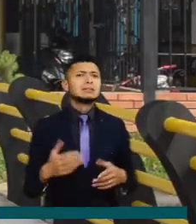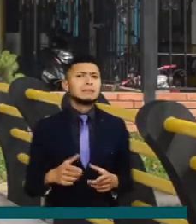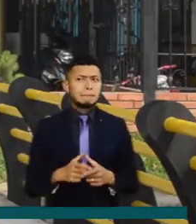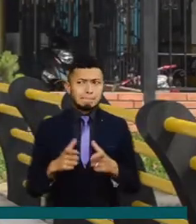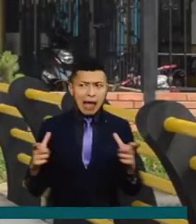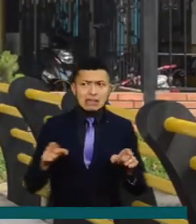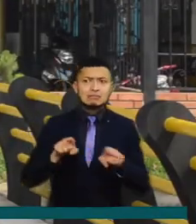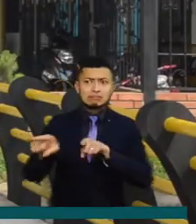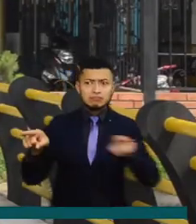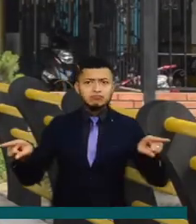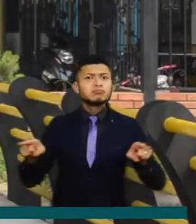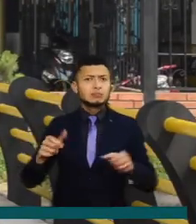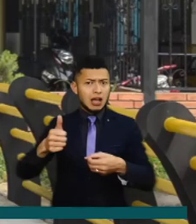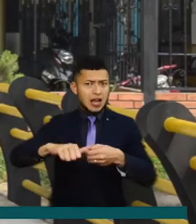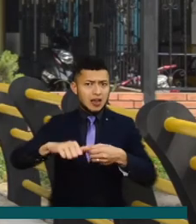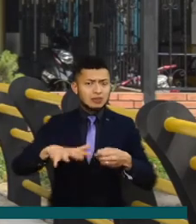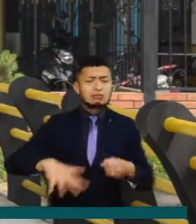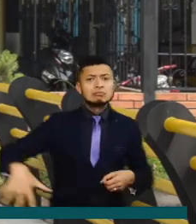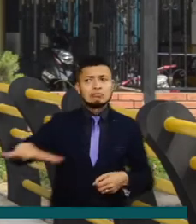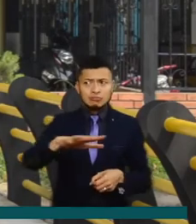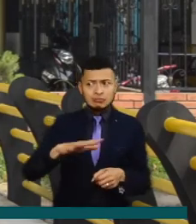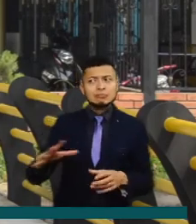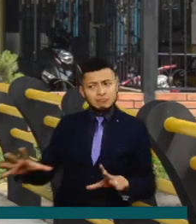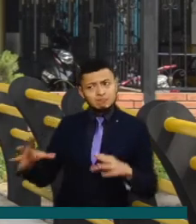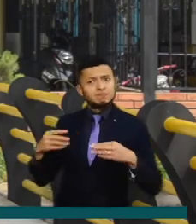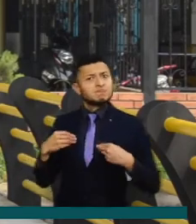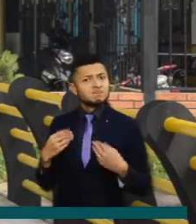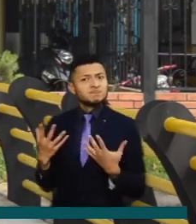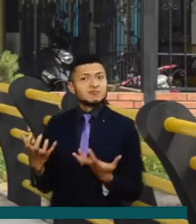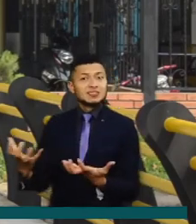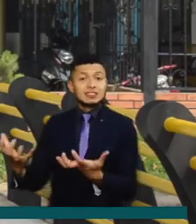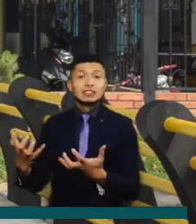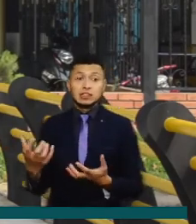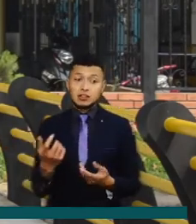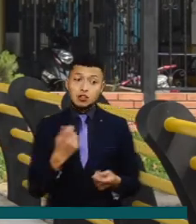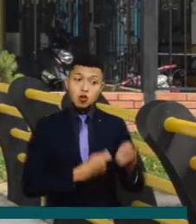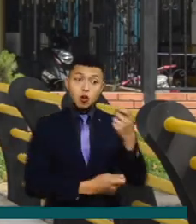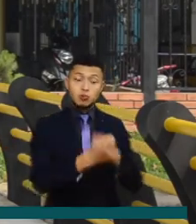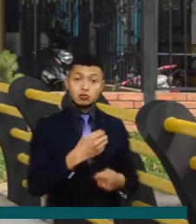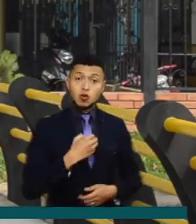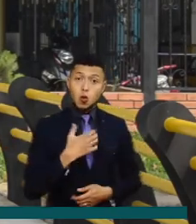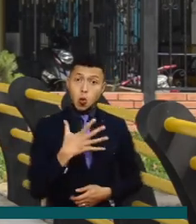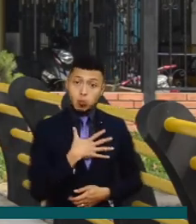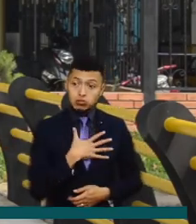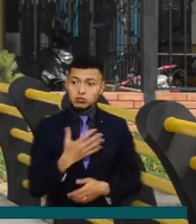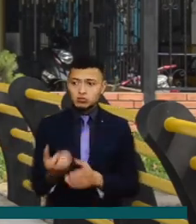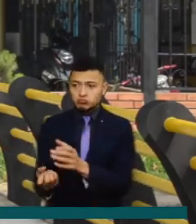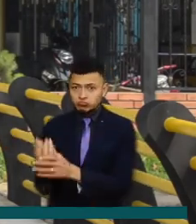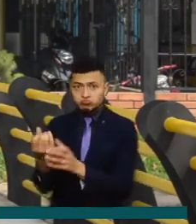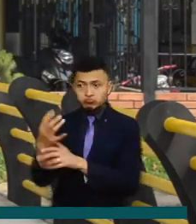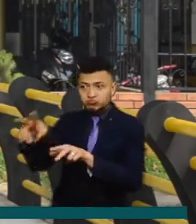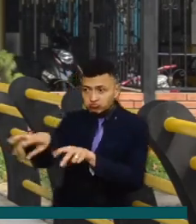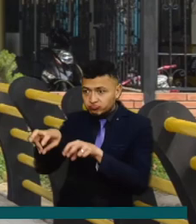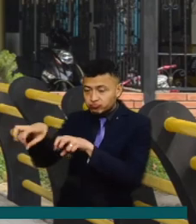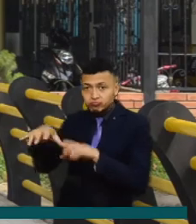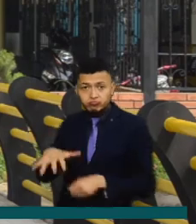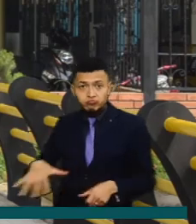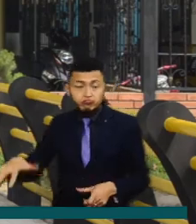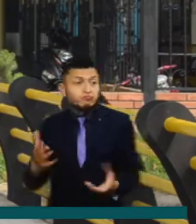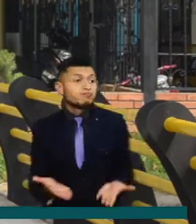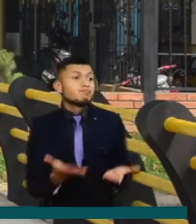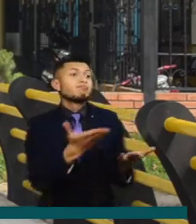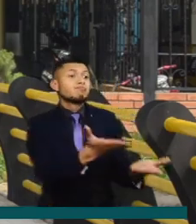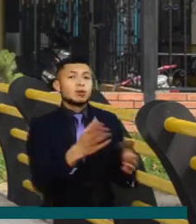cada vez con más aceptación entre los araucanos, una oportunidad para comercializar productos frescos y cosechados en la región